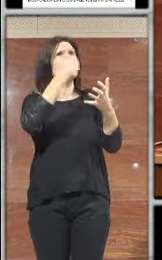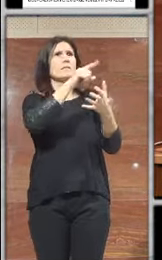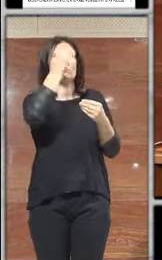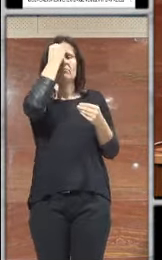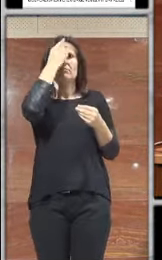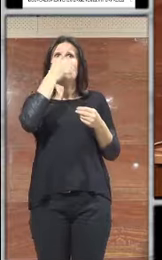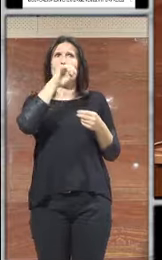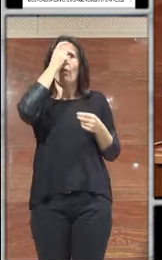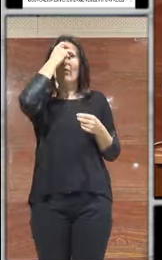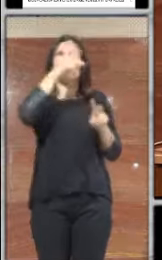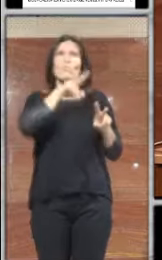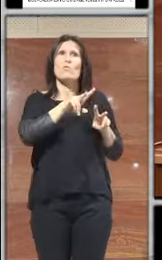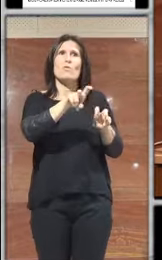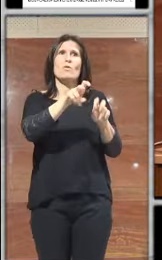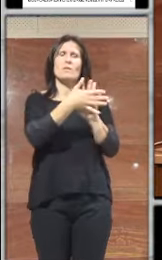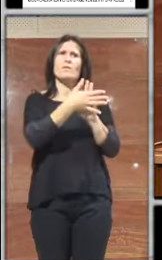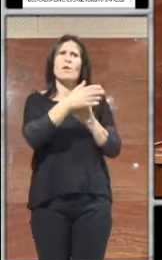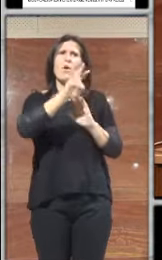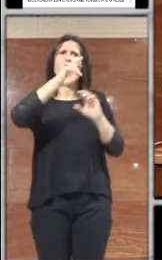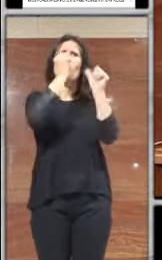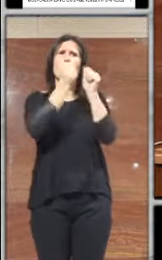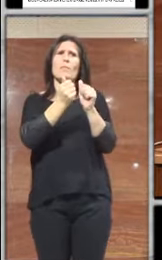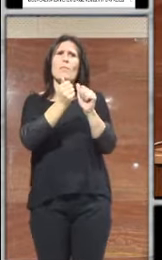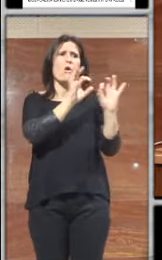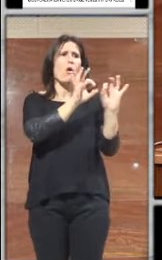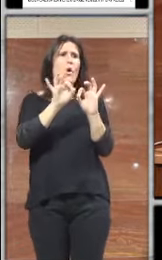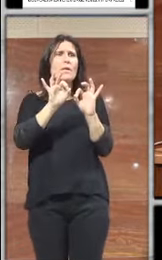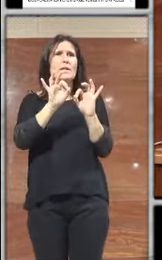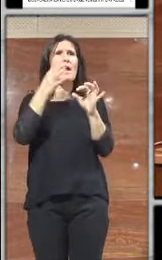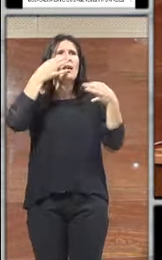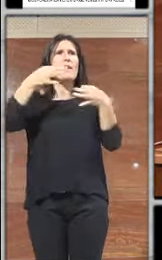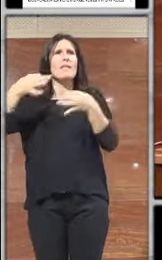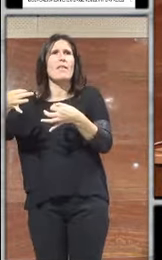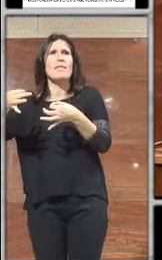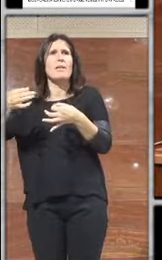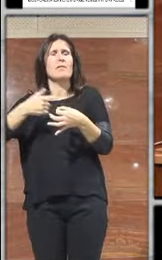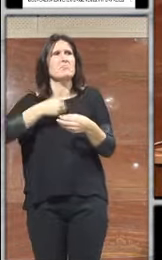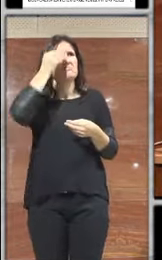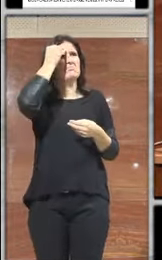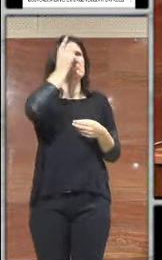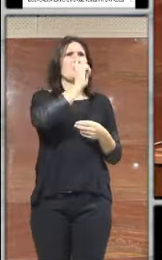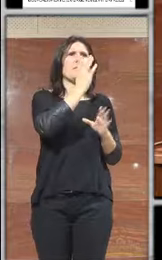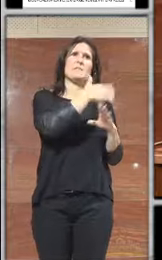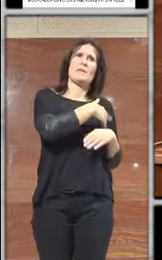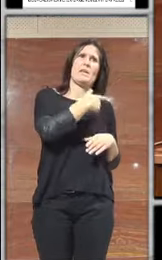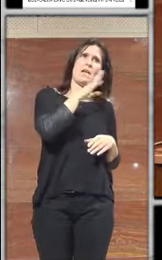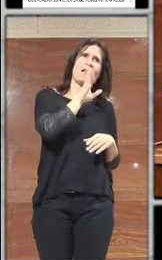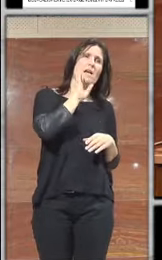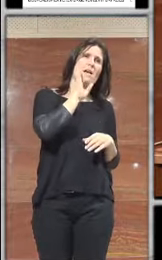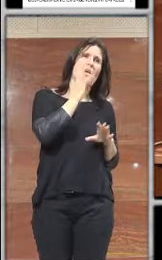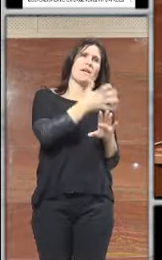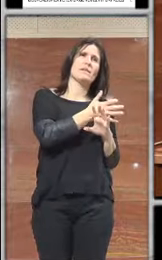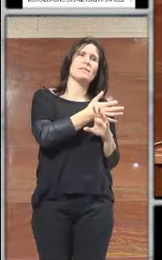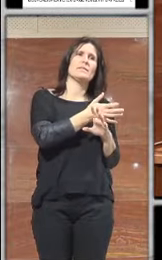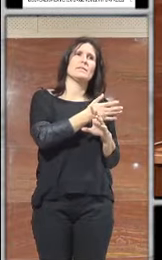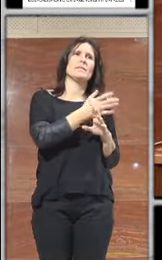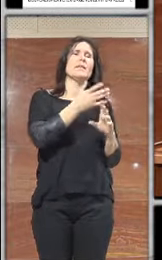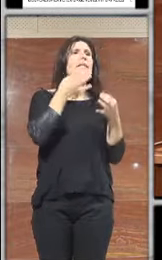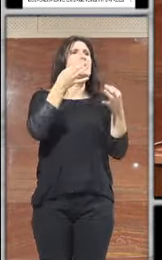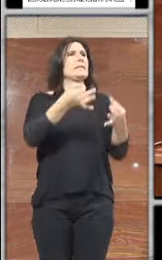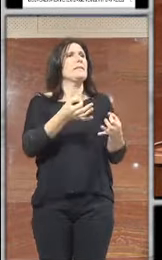novedoso, o sea, hay otras maneras de ordenar la realidad que a mí no se me hubieran ocurrido, pues lo mismo, siempre nos vamos a la